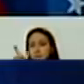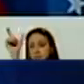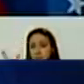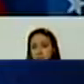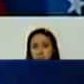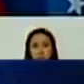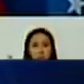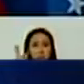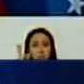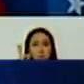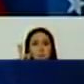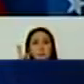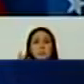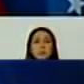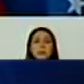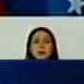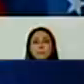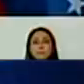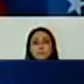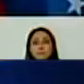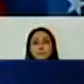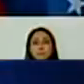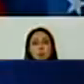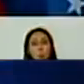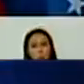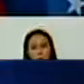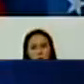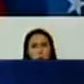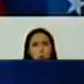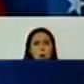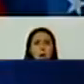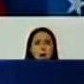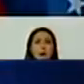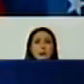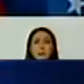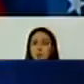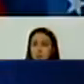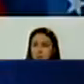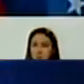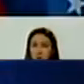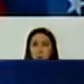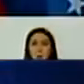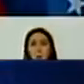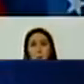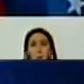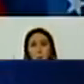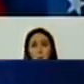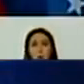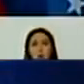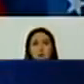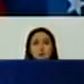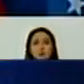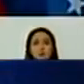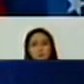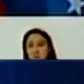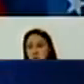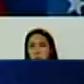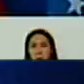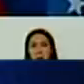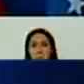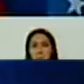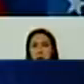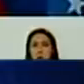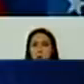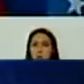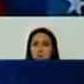Salcedo, un caso que ha sido, como dije, motivo de debate público. Mucha gente, incluso en